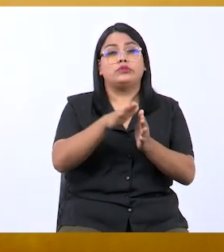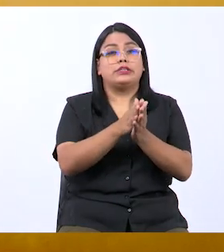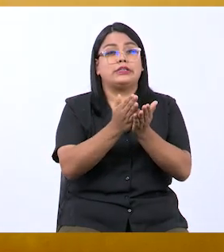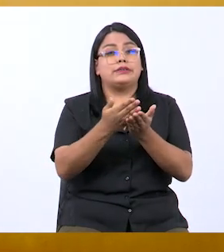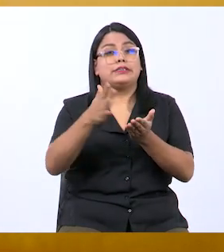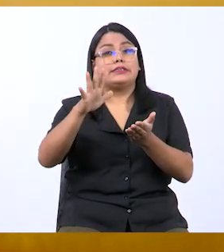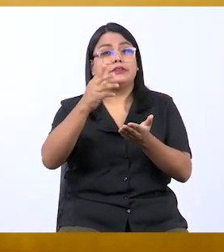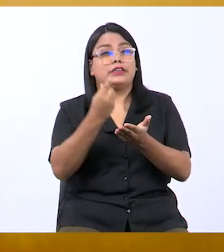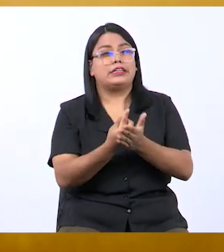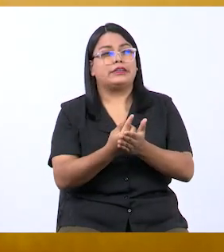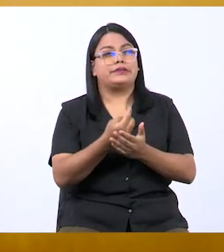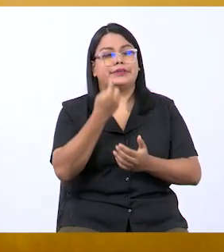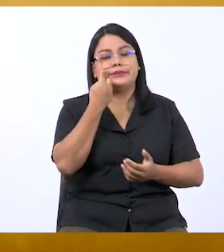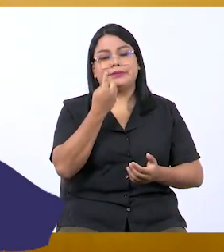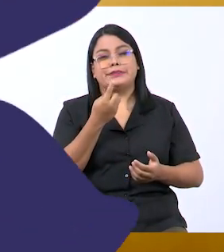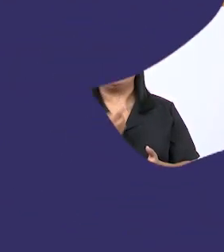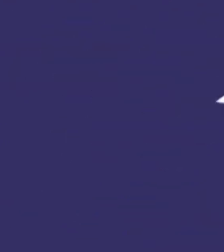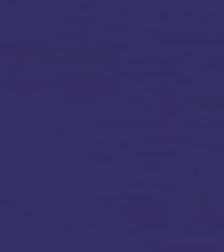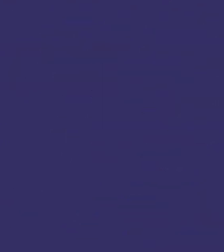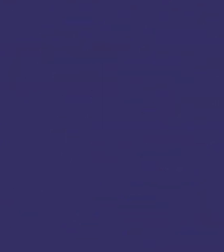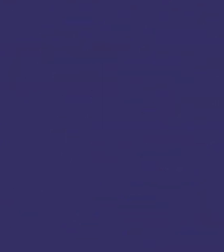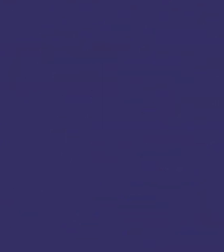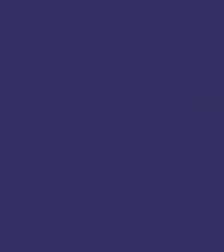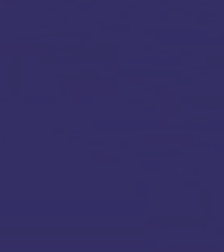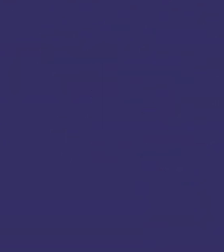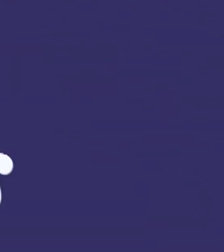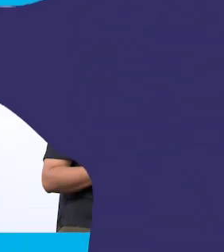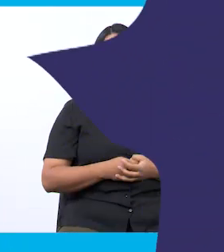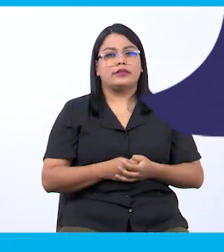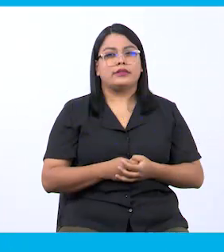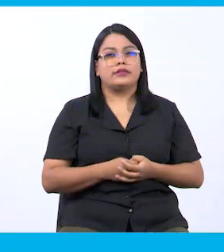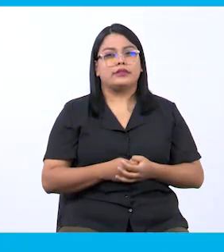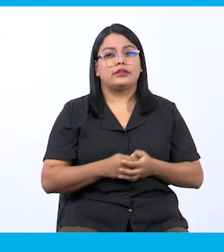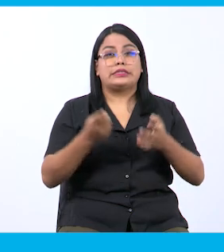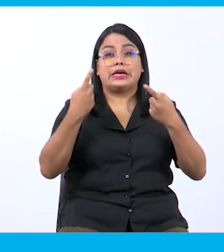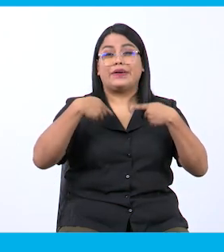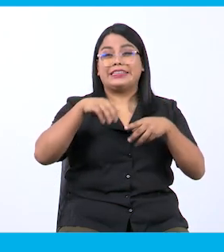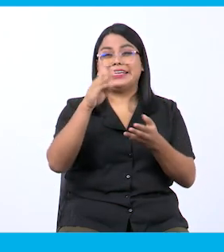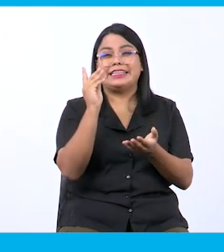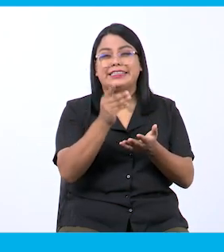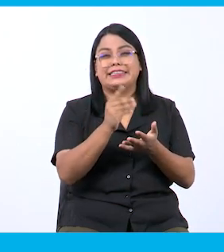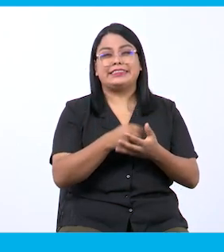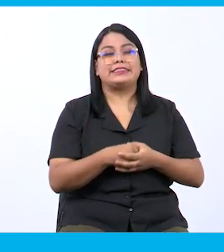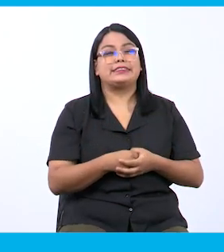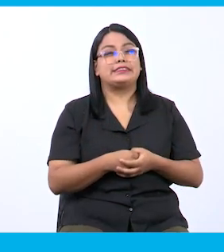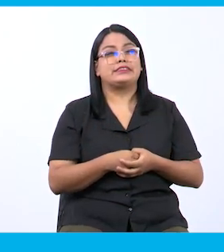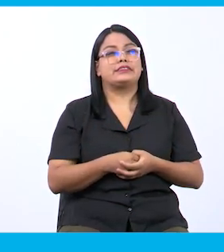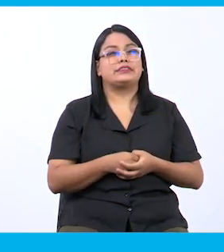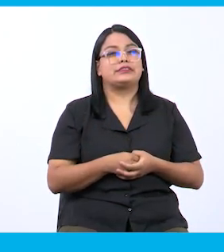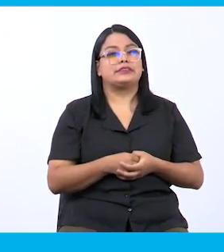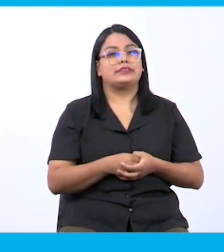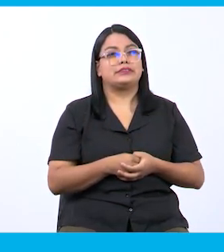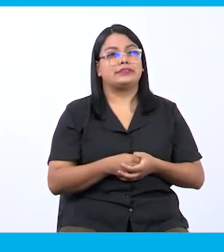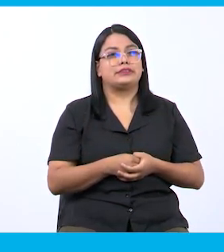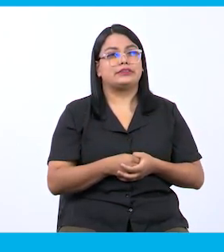del libro de quinto grado. Secuencia